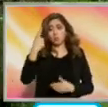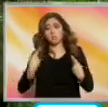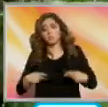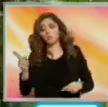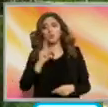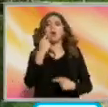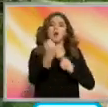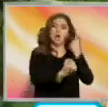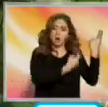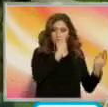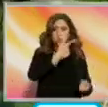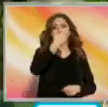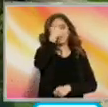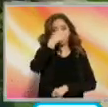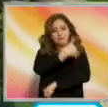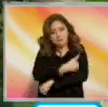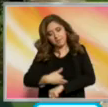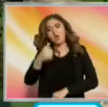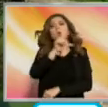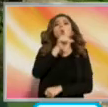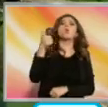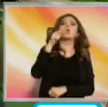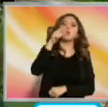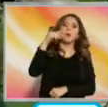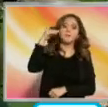familia, algunas son gratuitas y los